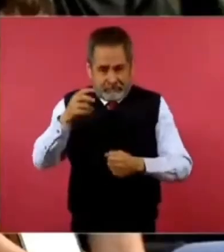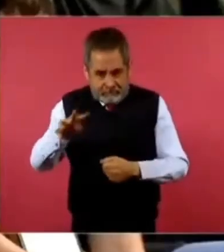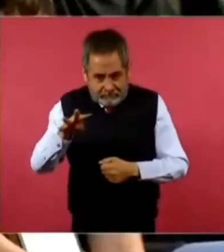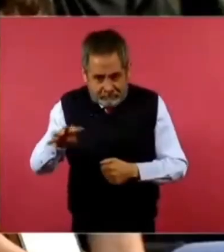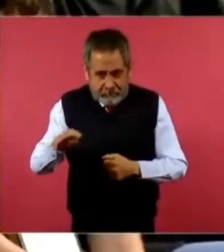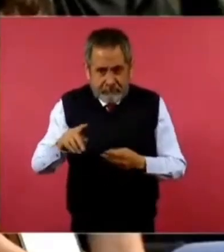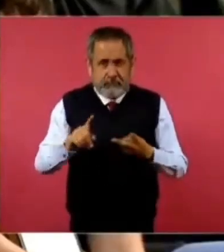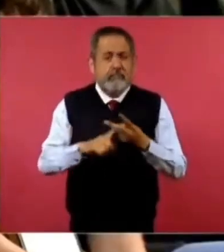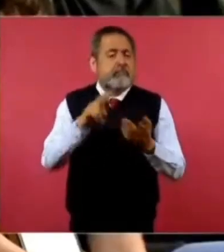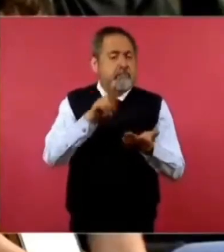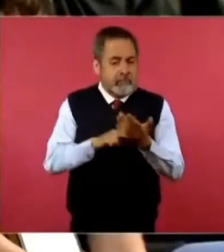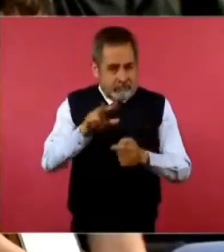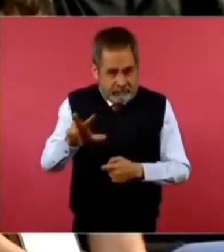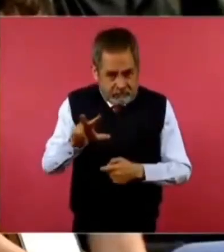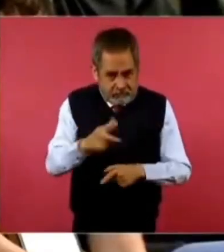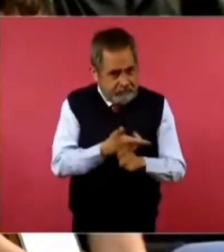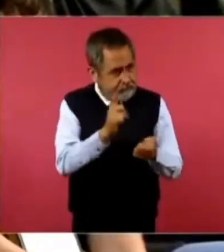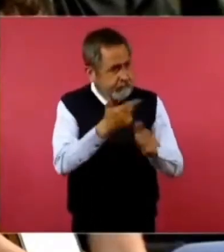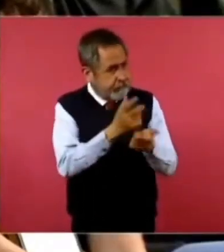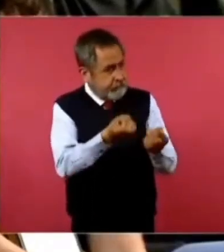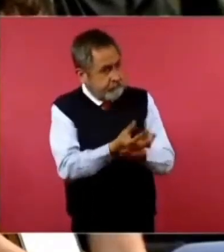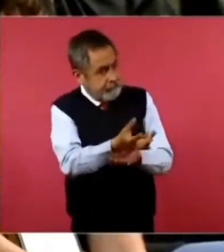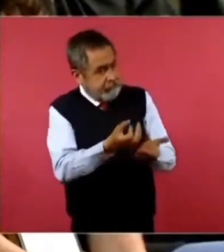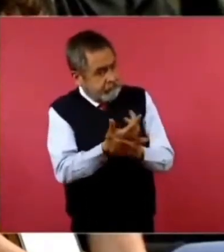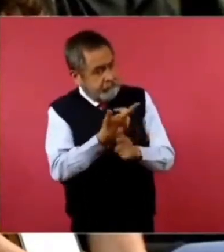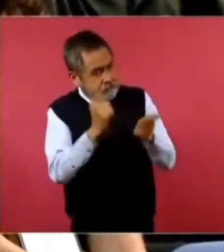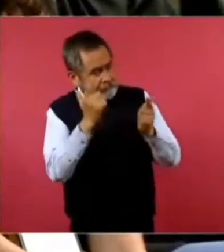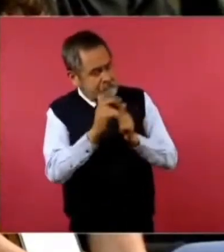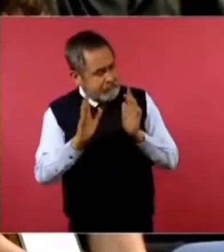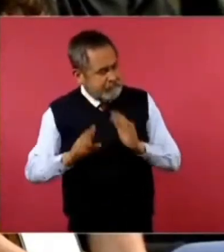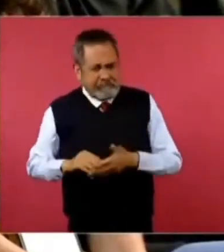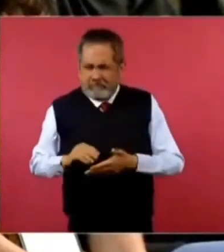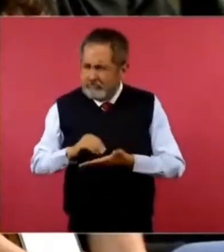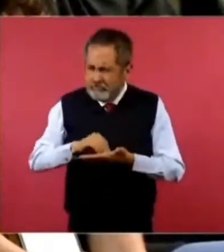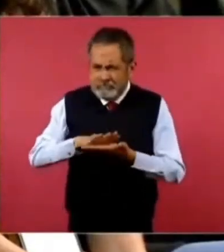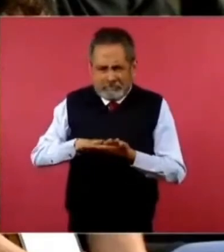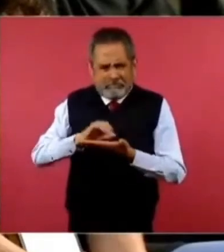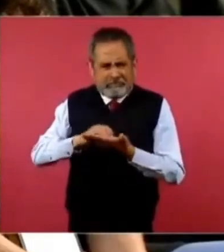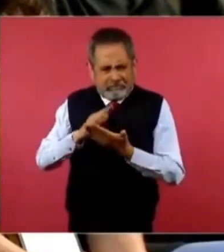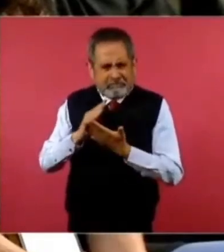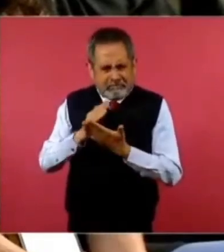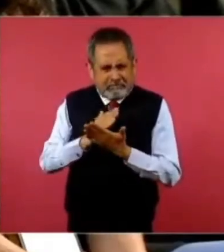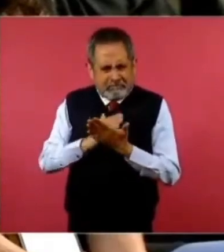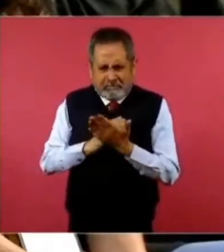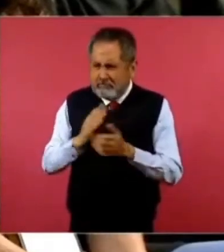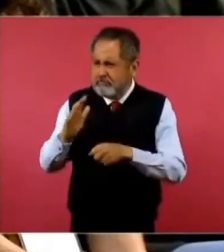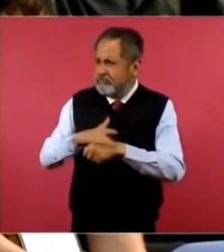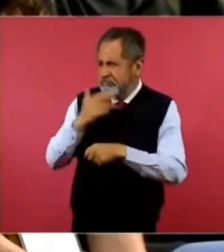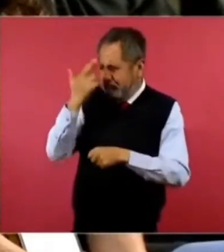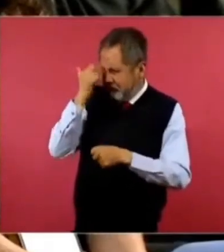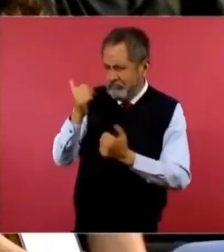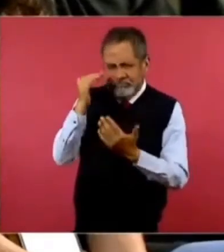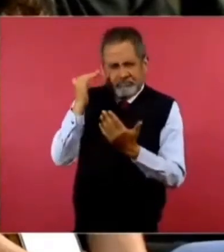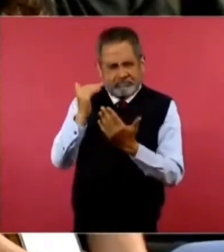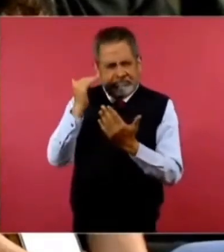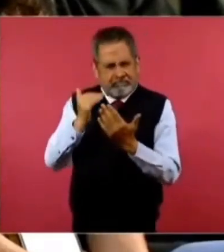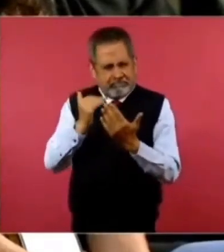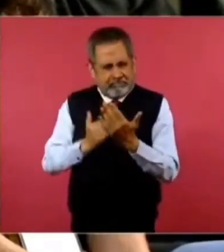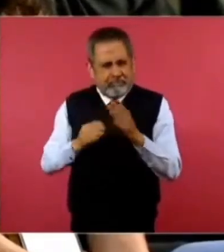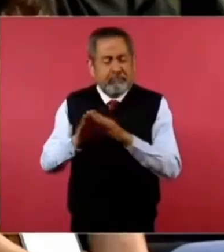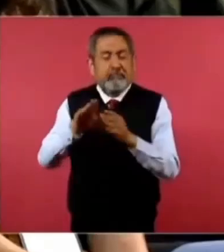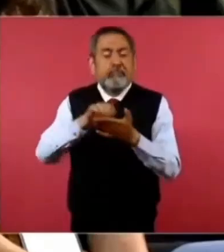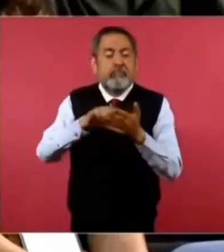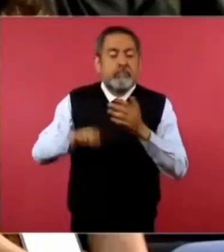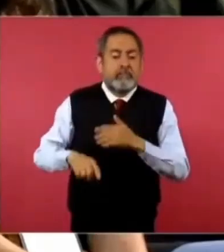los del 2018, y hemos estado documentando todos los planteamientos que se han estado haciendo, por